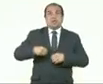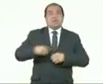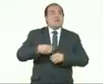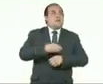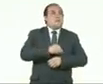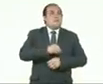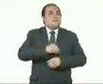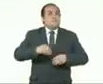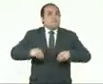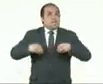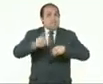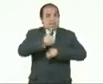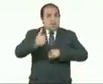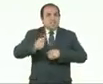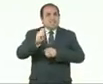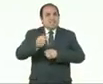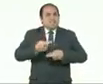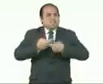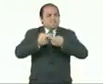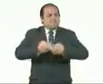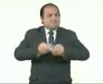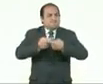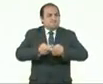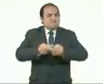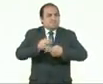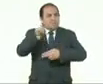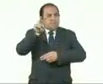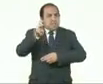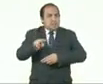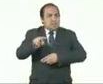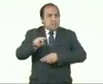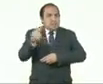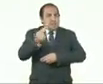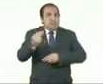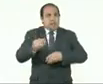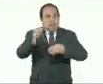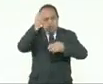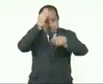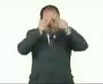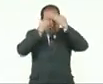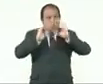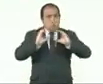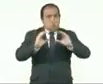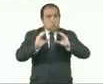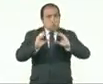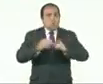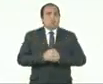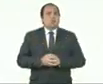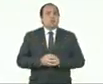es un tesoro que ciertamente tenemos que aprender a cuidar, a cultivar,